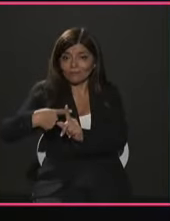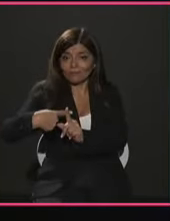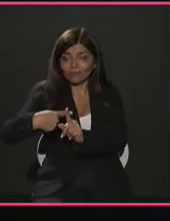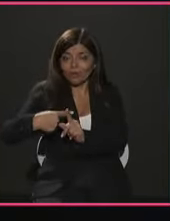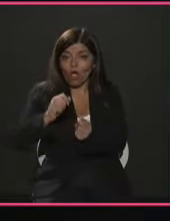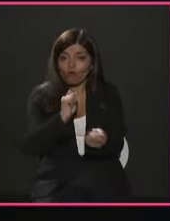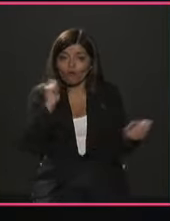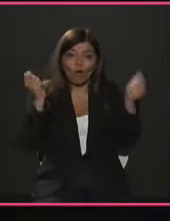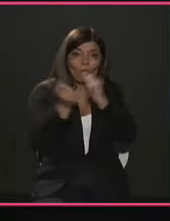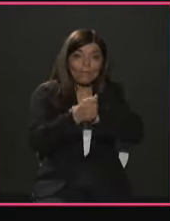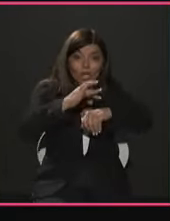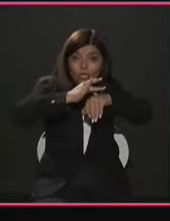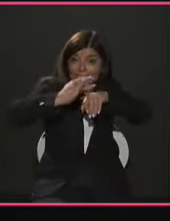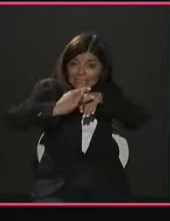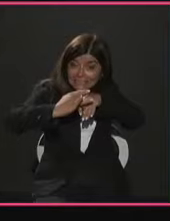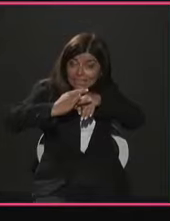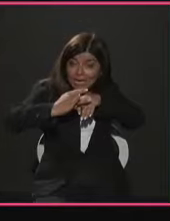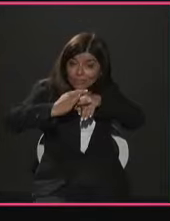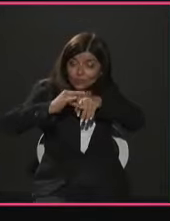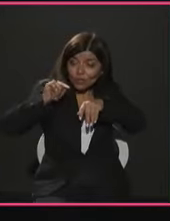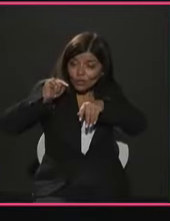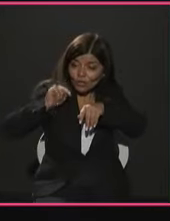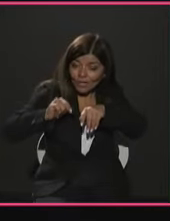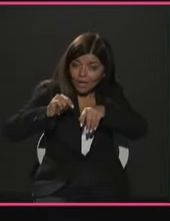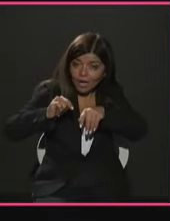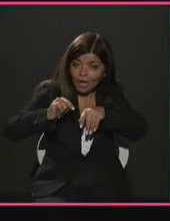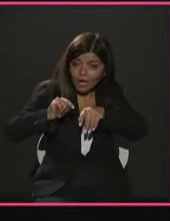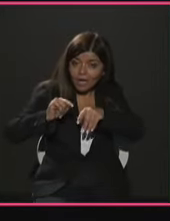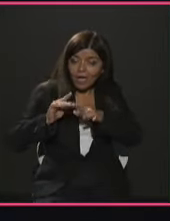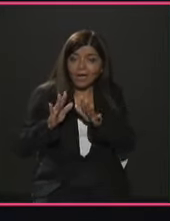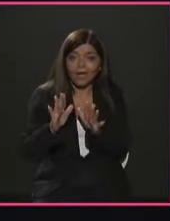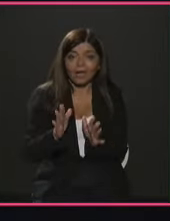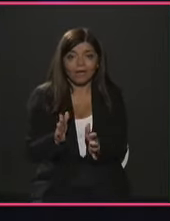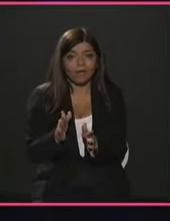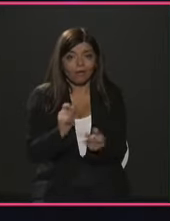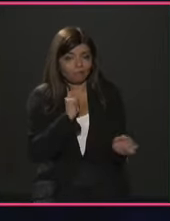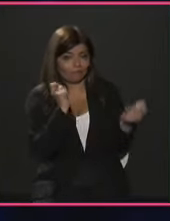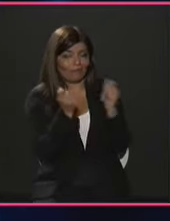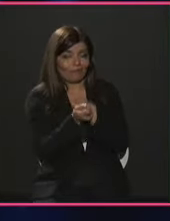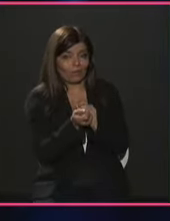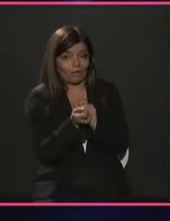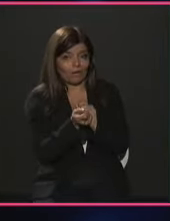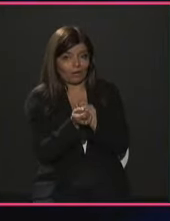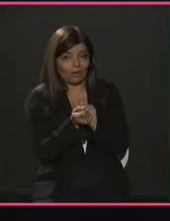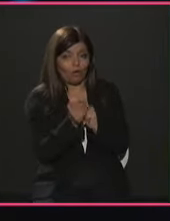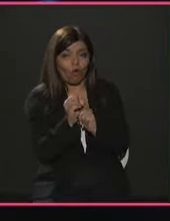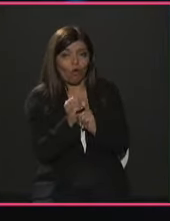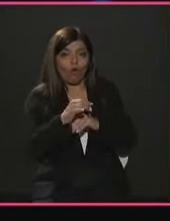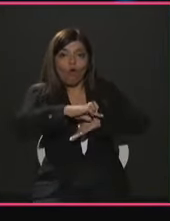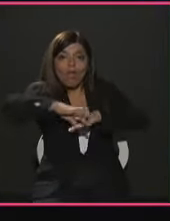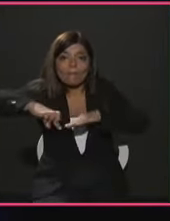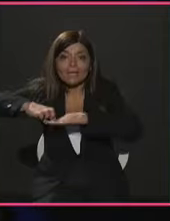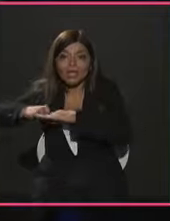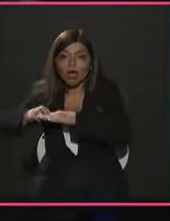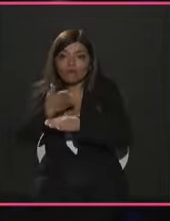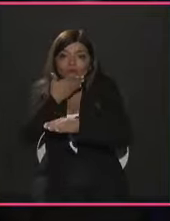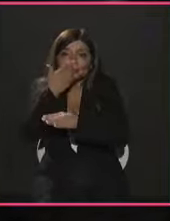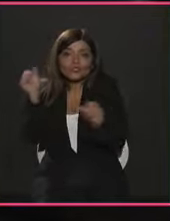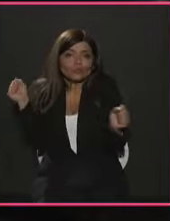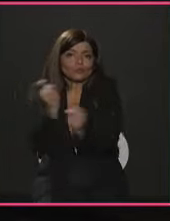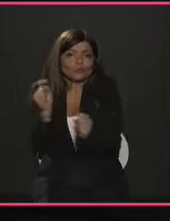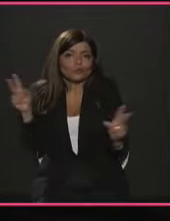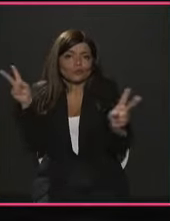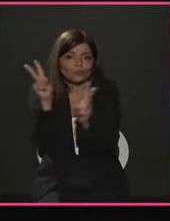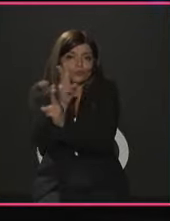convertir el desierto más árido del mundo lugar inóspito no es cierto o la Patagonia donde soplan los